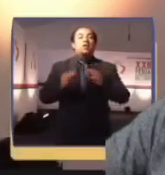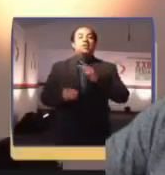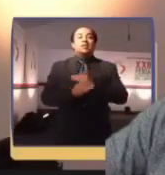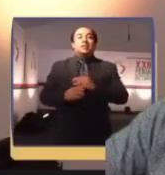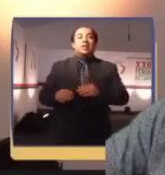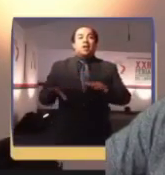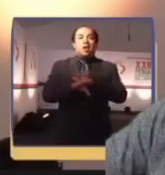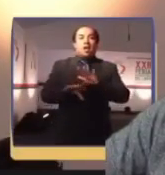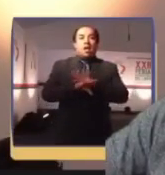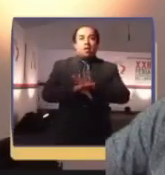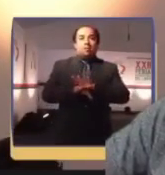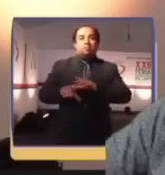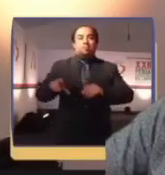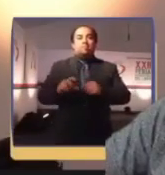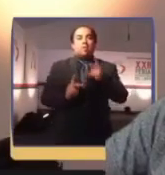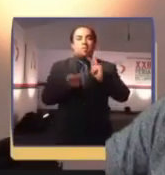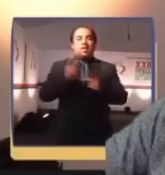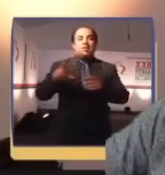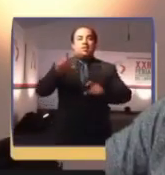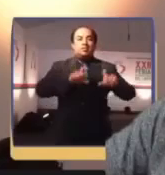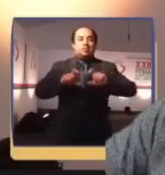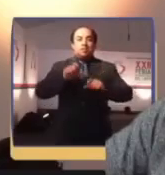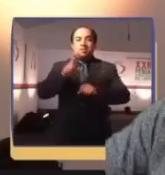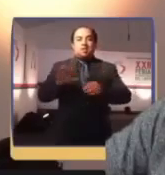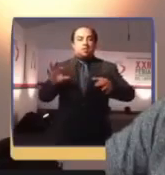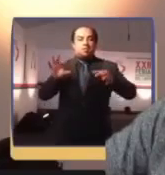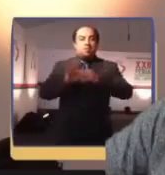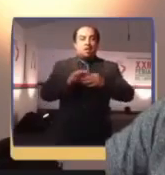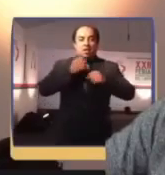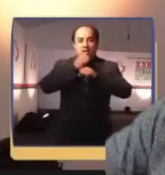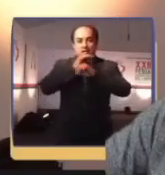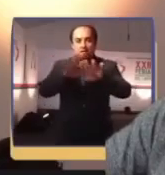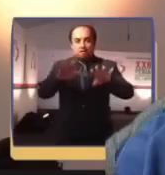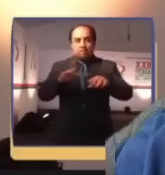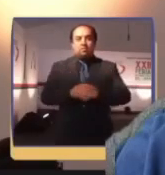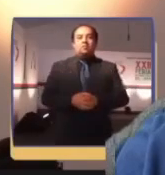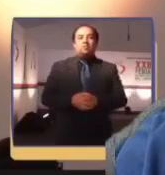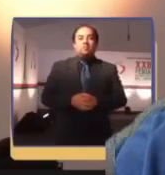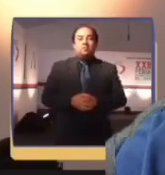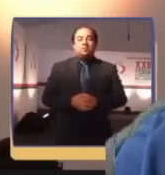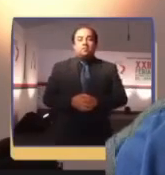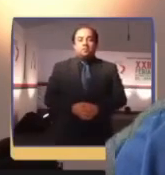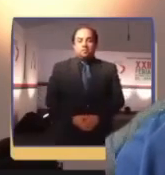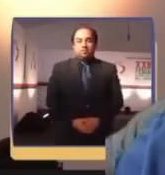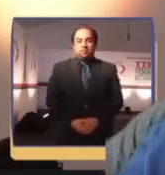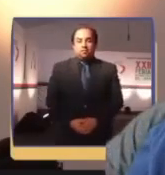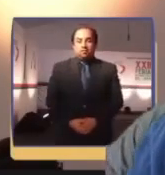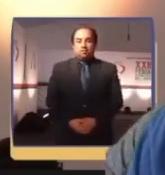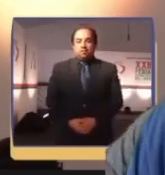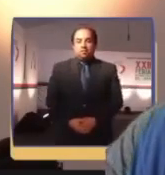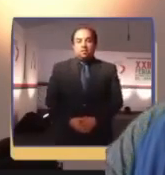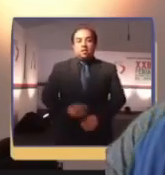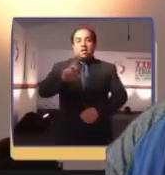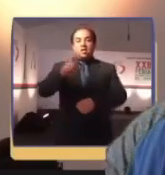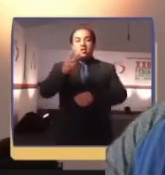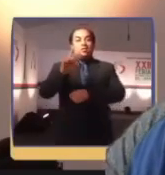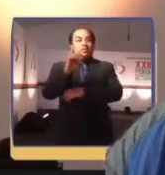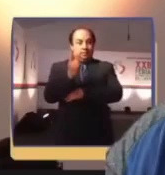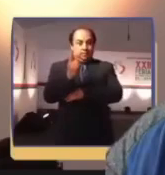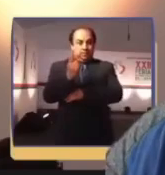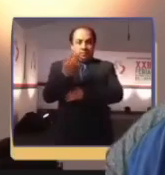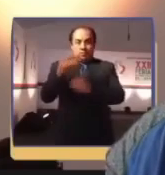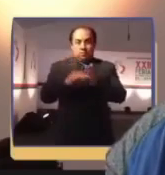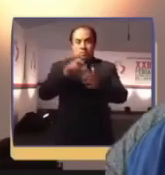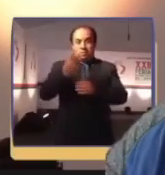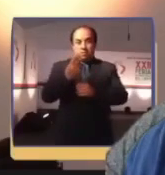esto está asociado además con un decreto que emitió no a los transgénicos el 31 de diciembre